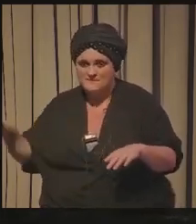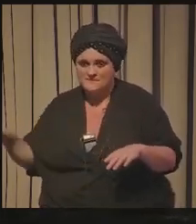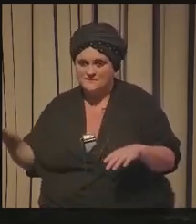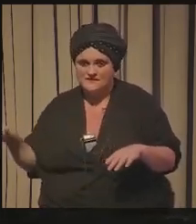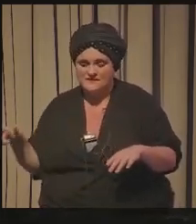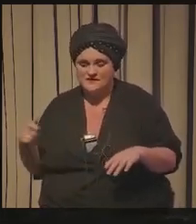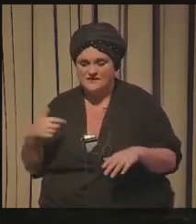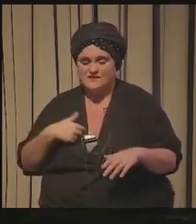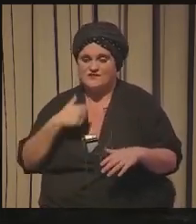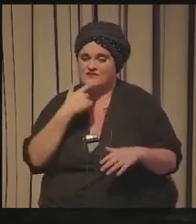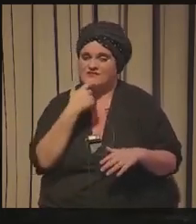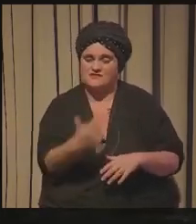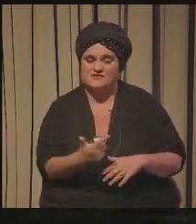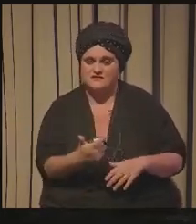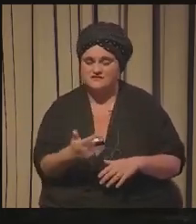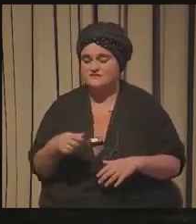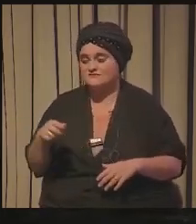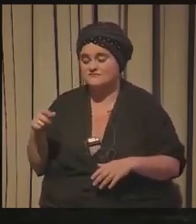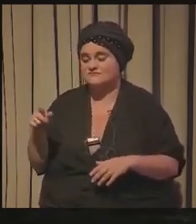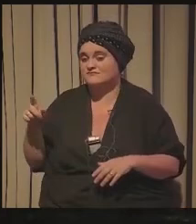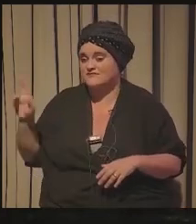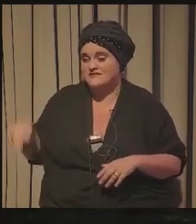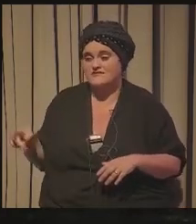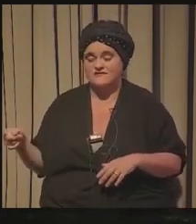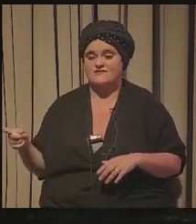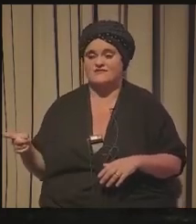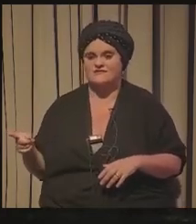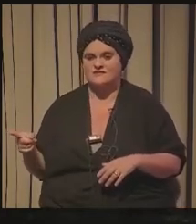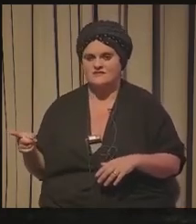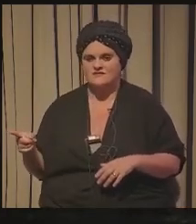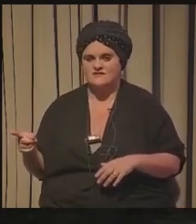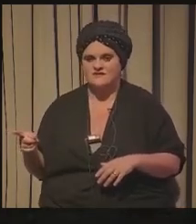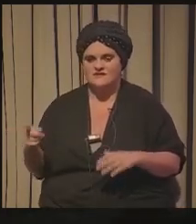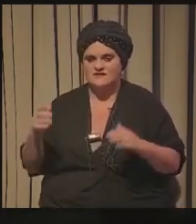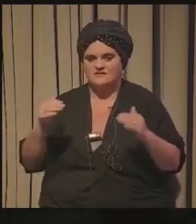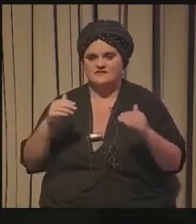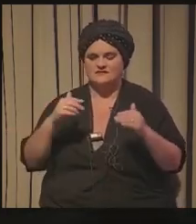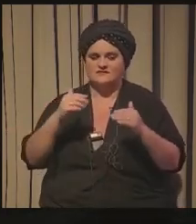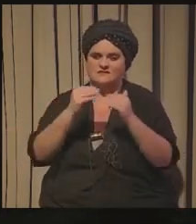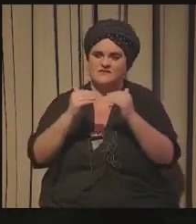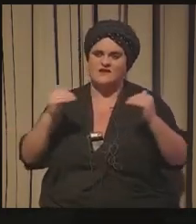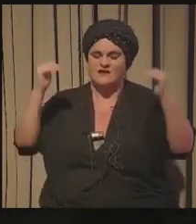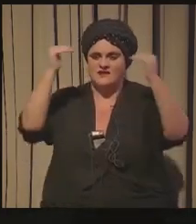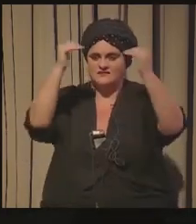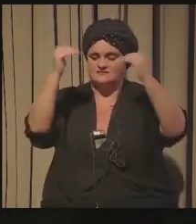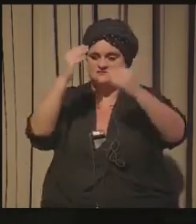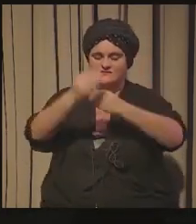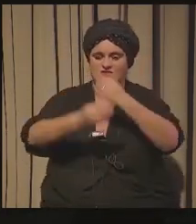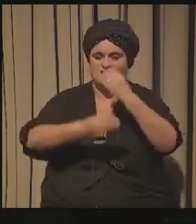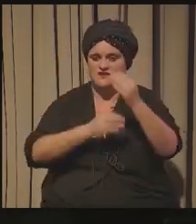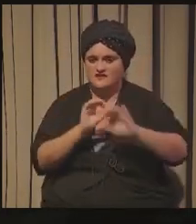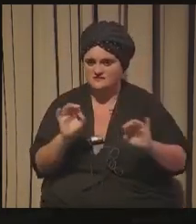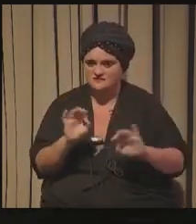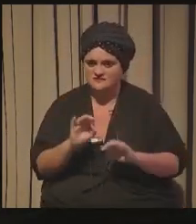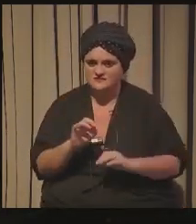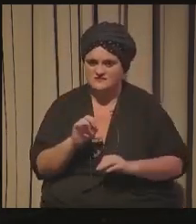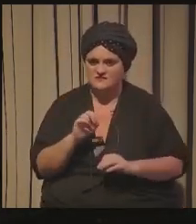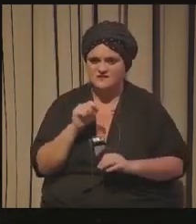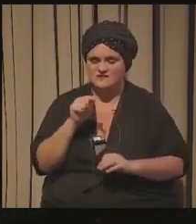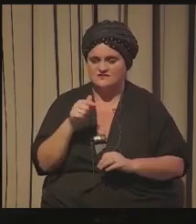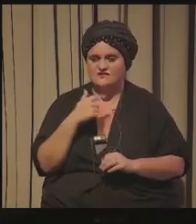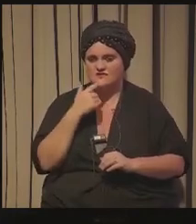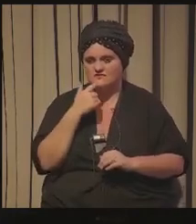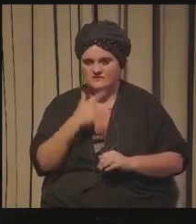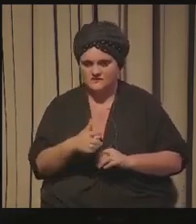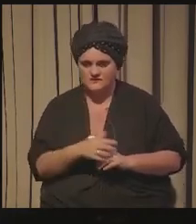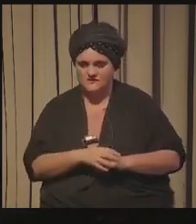y tengo que deciros que tienen razón. Las élites no lo han hecho. Y esto es una de las cosas que yo dije.